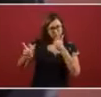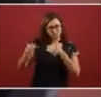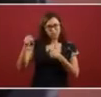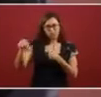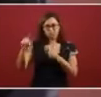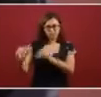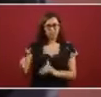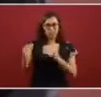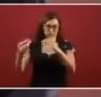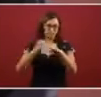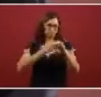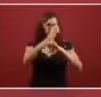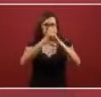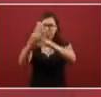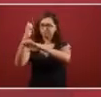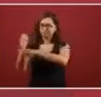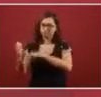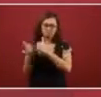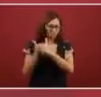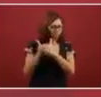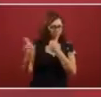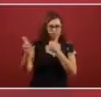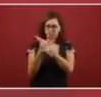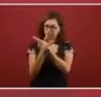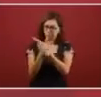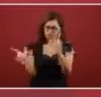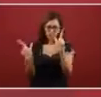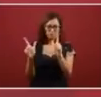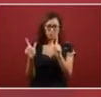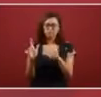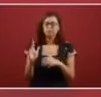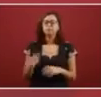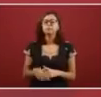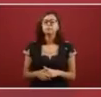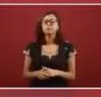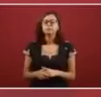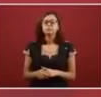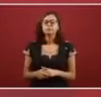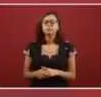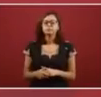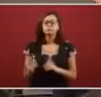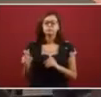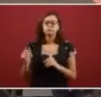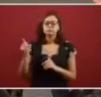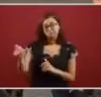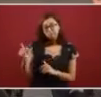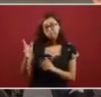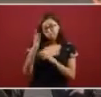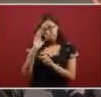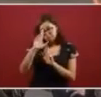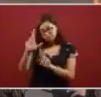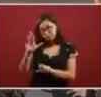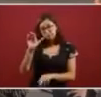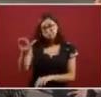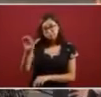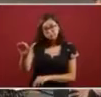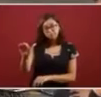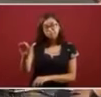son los gobiernos estatales, son libres, son soberanos, que me